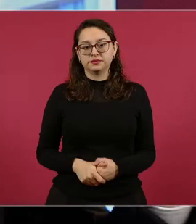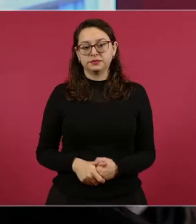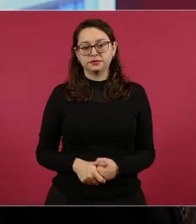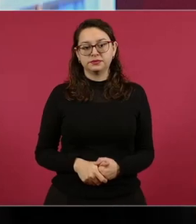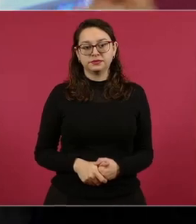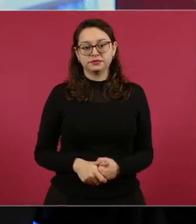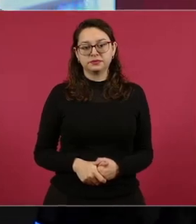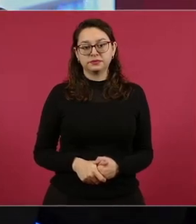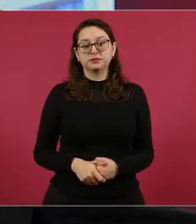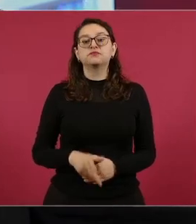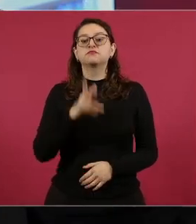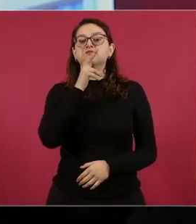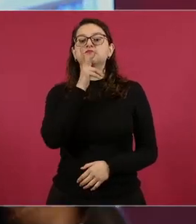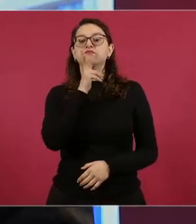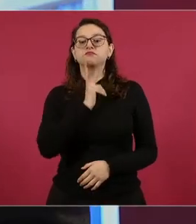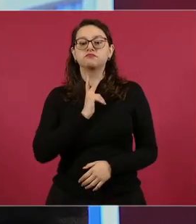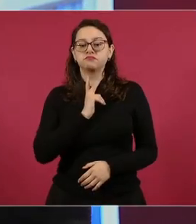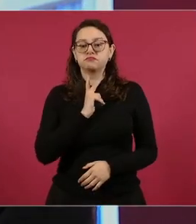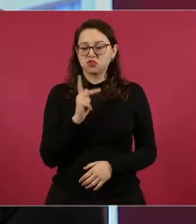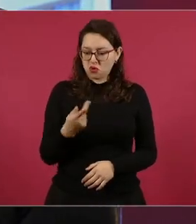la producción del petróleo,